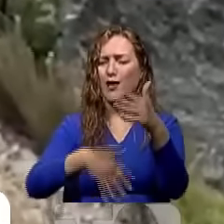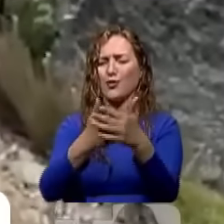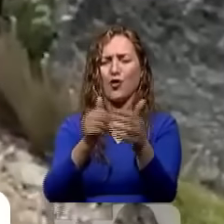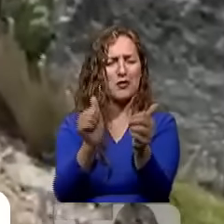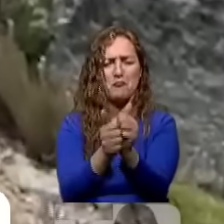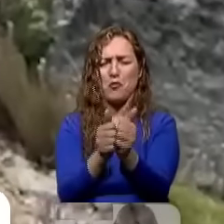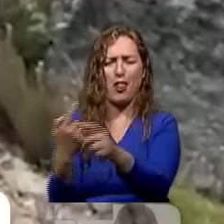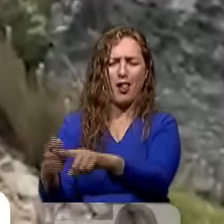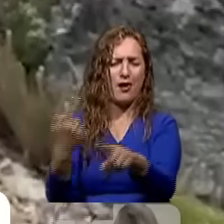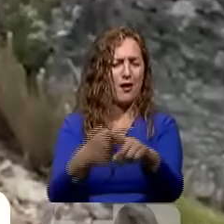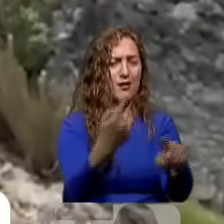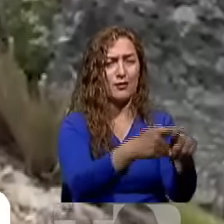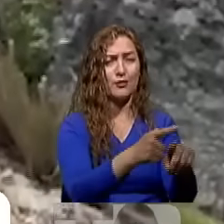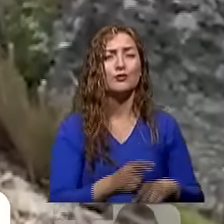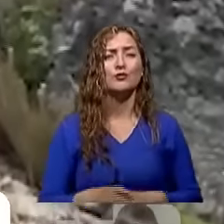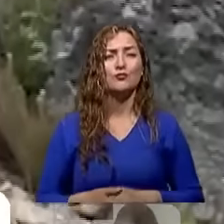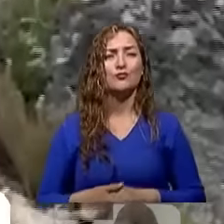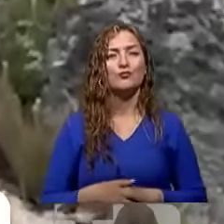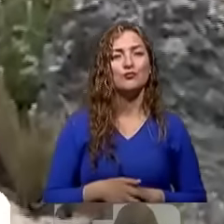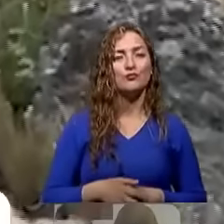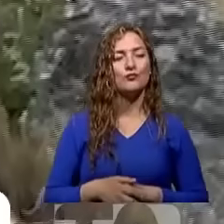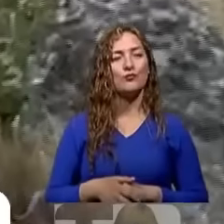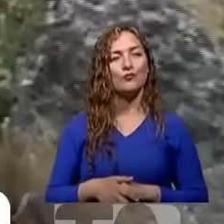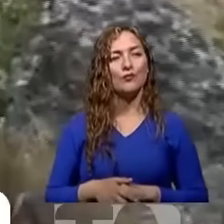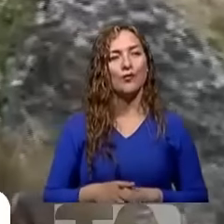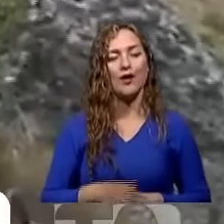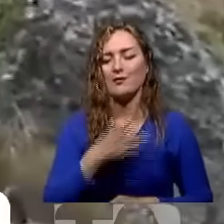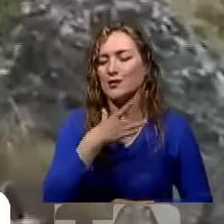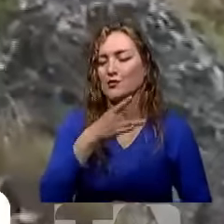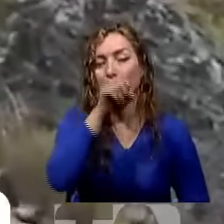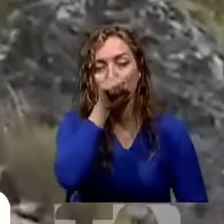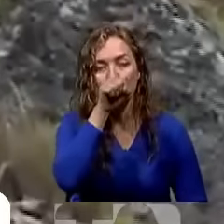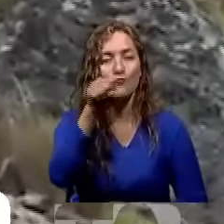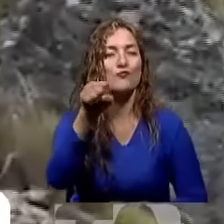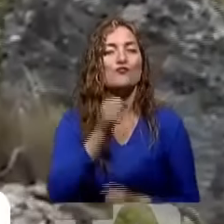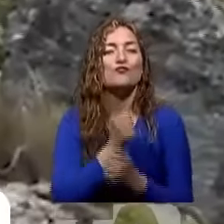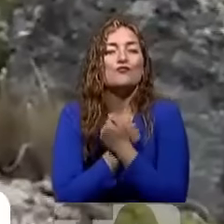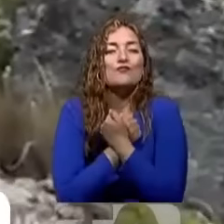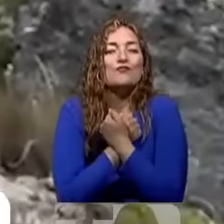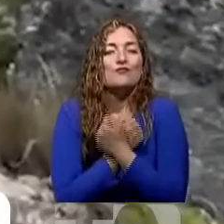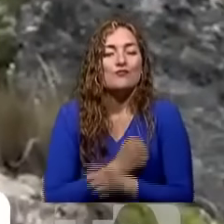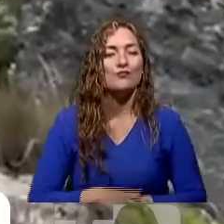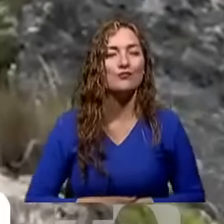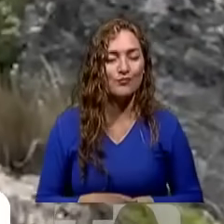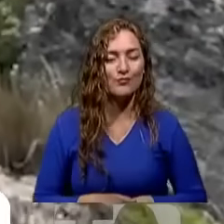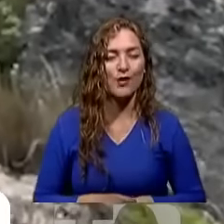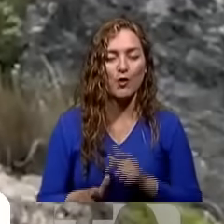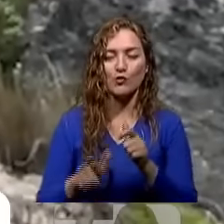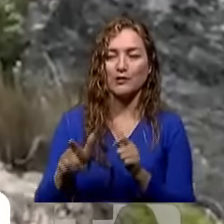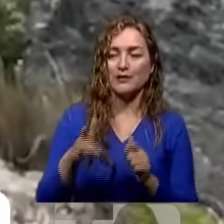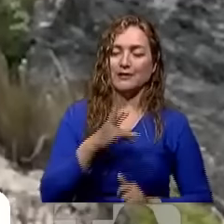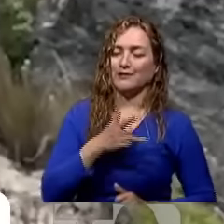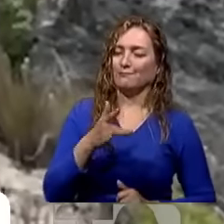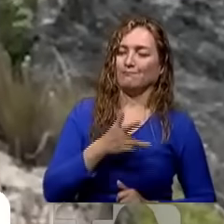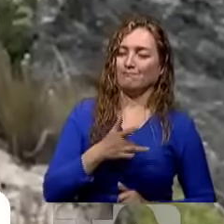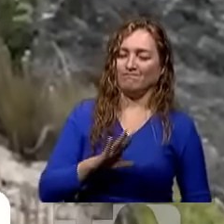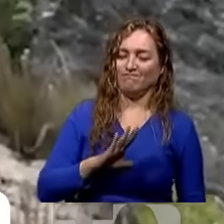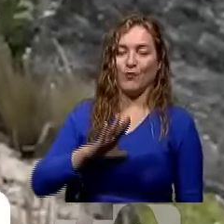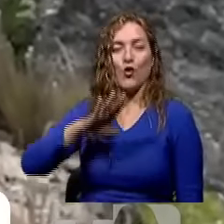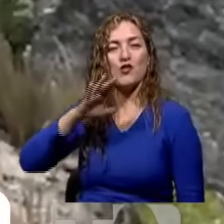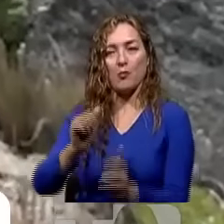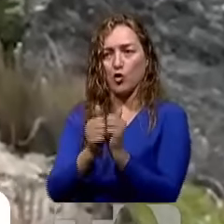disciplinas deportivas, a lo que nos gusta, a lo que amamos, pero sobre todo a quienes nos hacen sentir